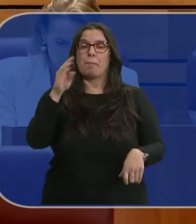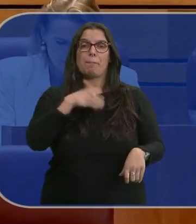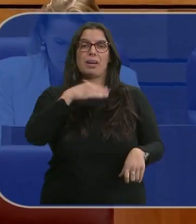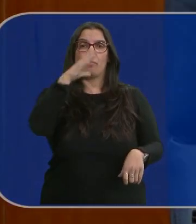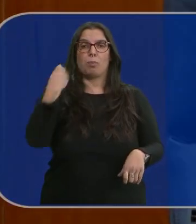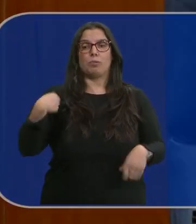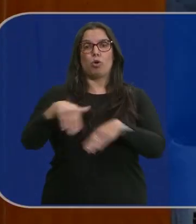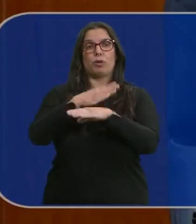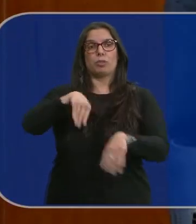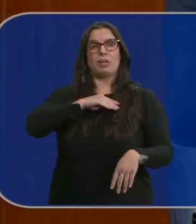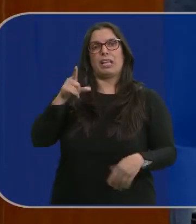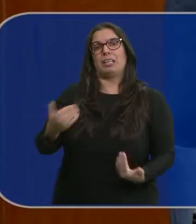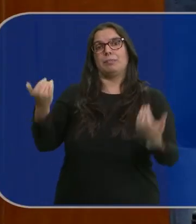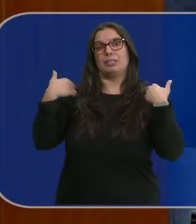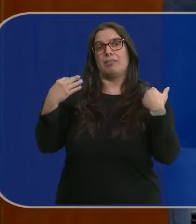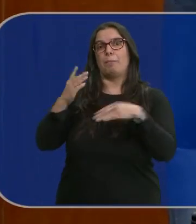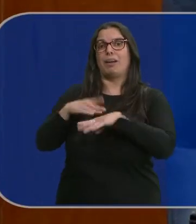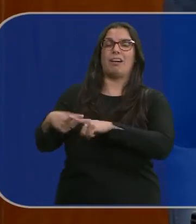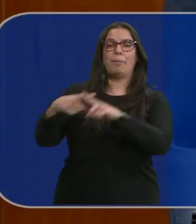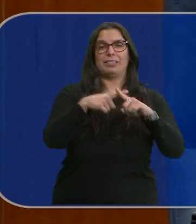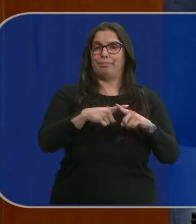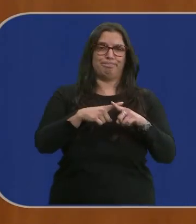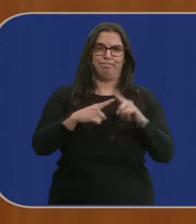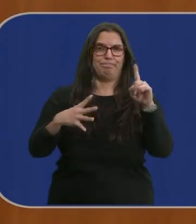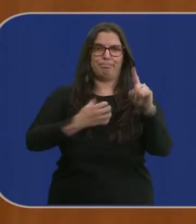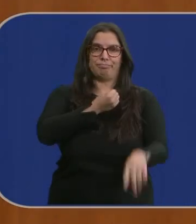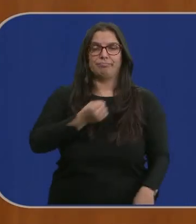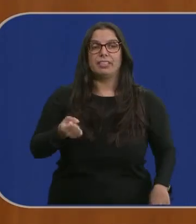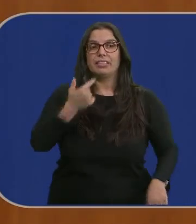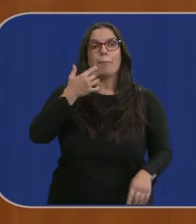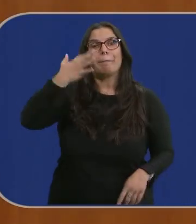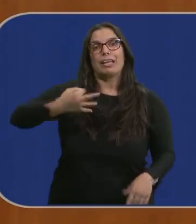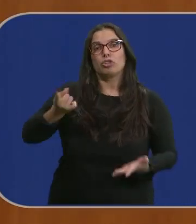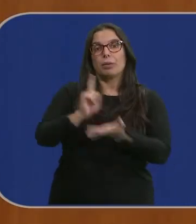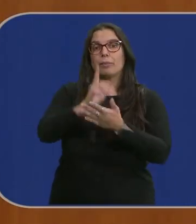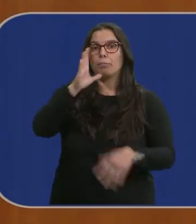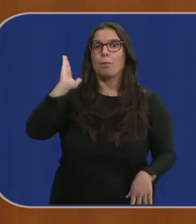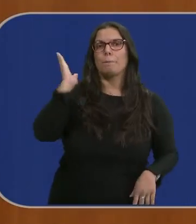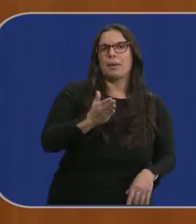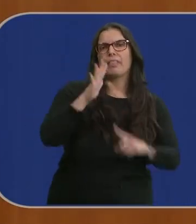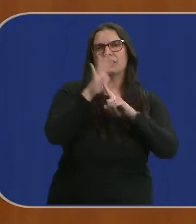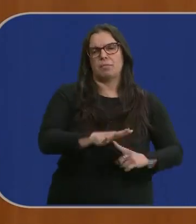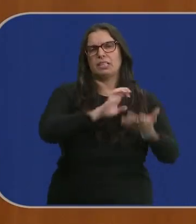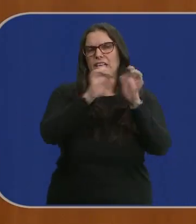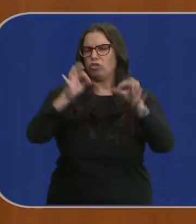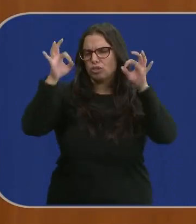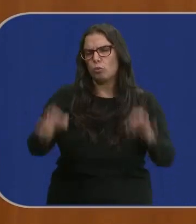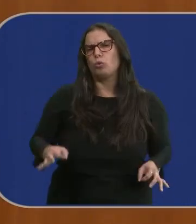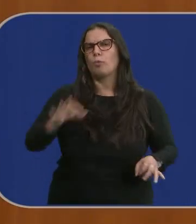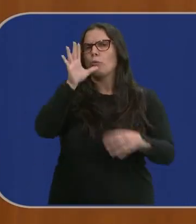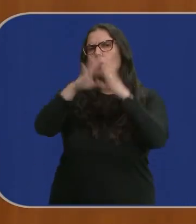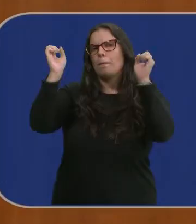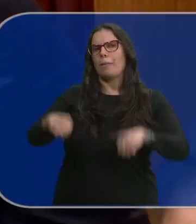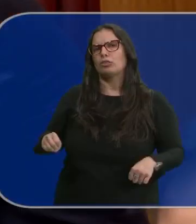sea el Ejecutivo Central el encargado de repartir los fondos. El riesgo de que una vez más Castilla y León sea discriminada por los